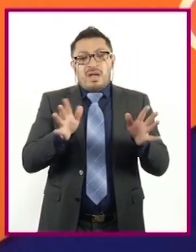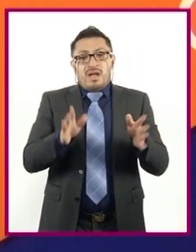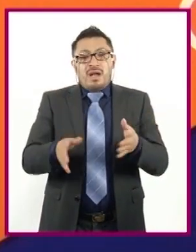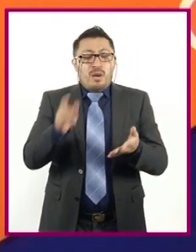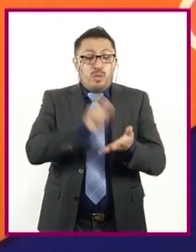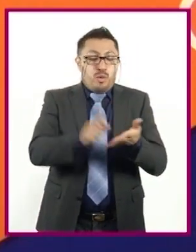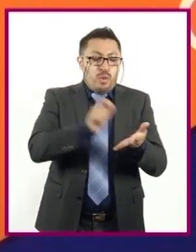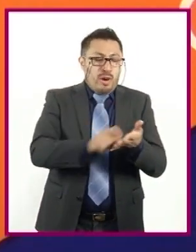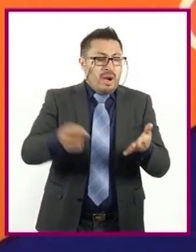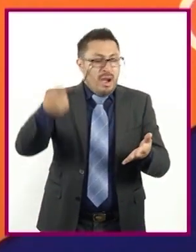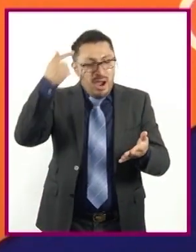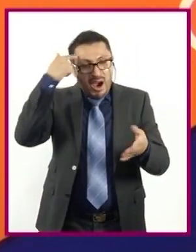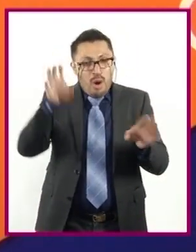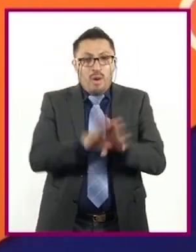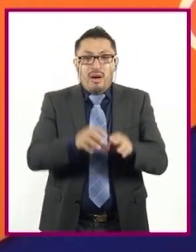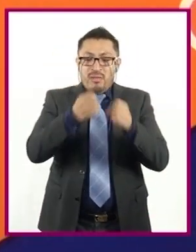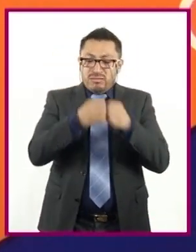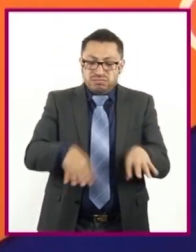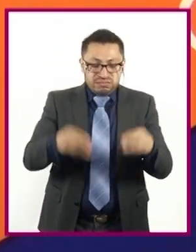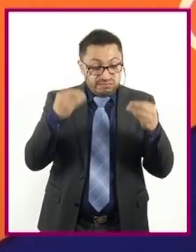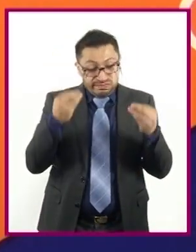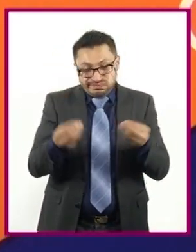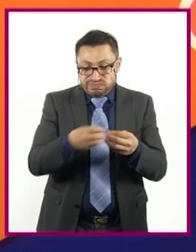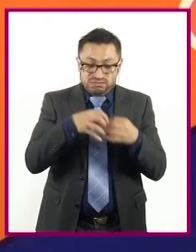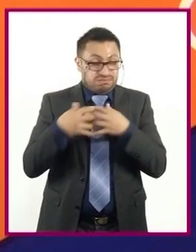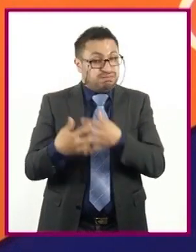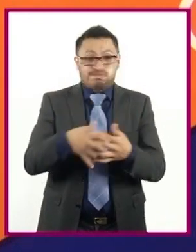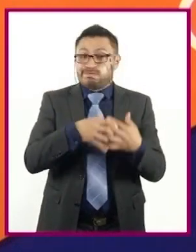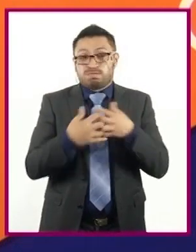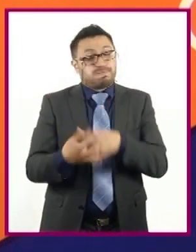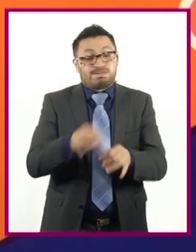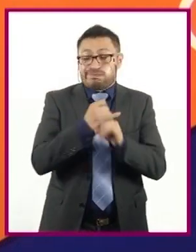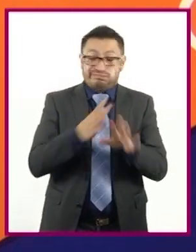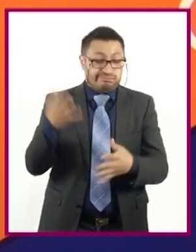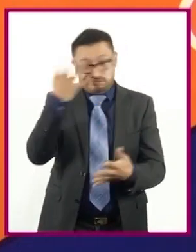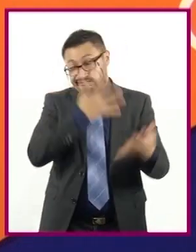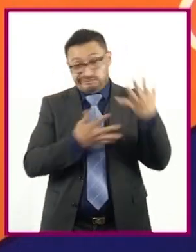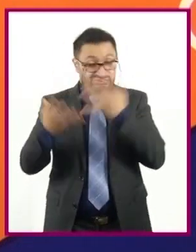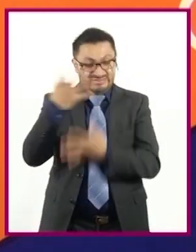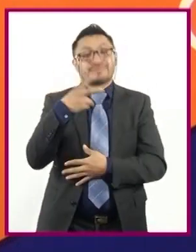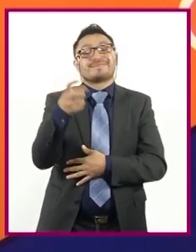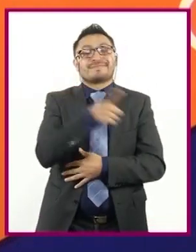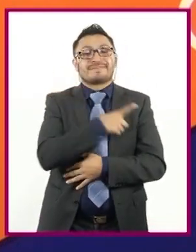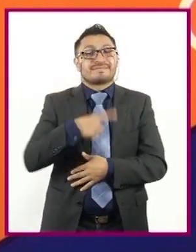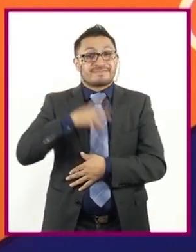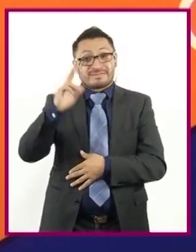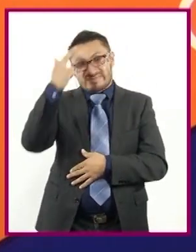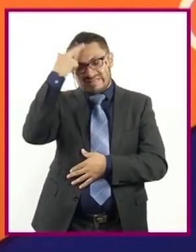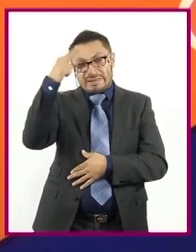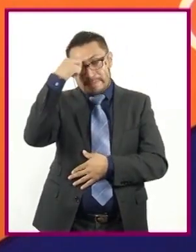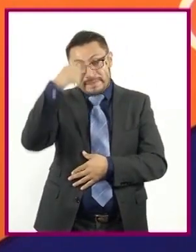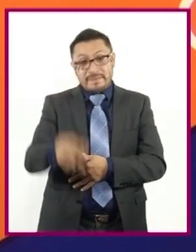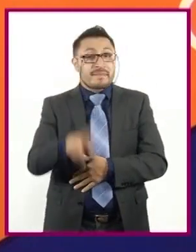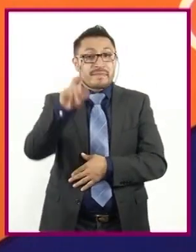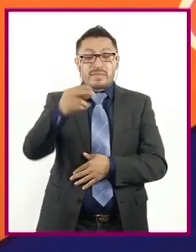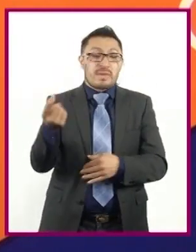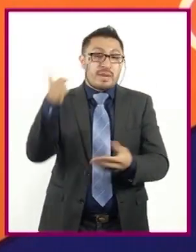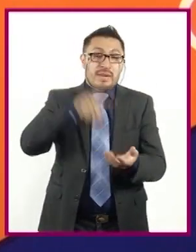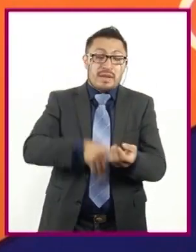y nos perdemos con tantos datos. Es algo que se debe tomar en cuenta para evitar incluir